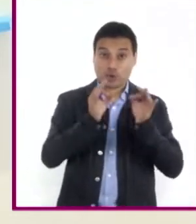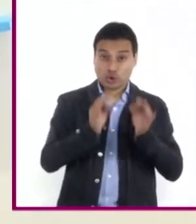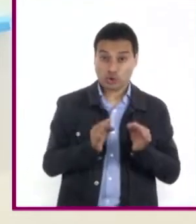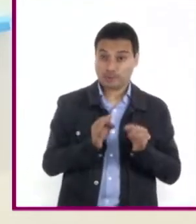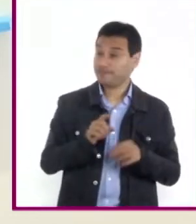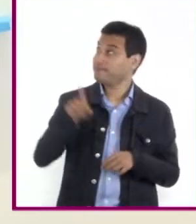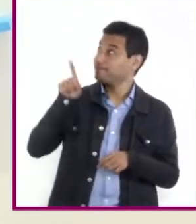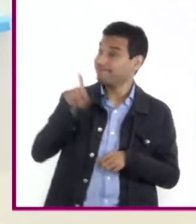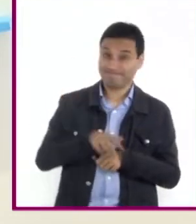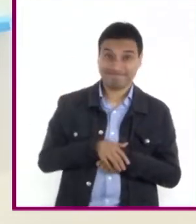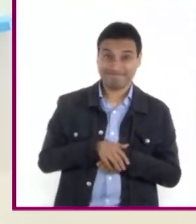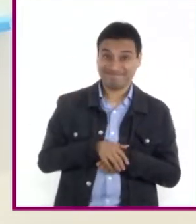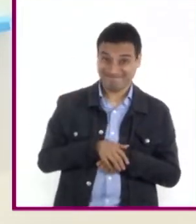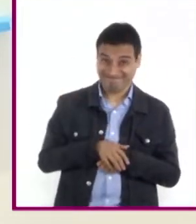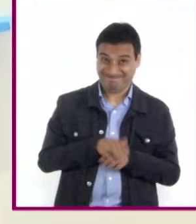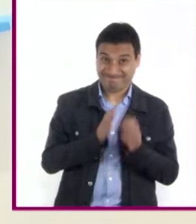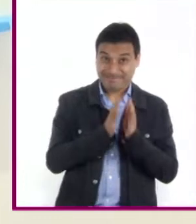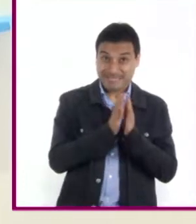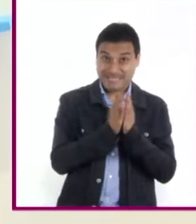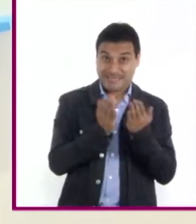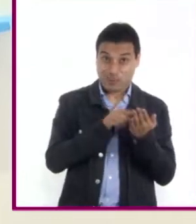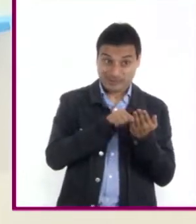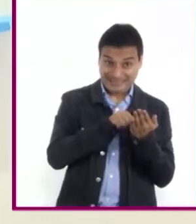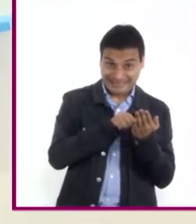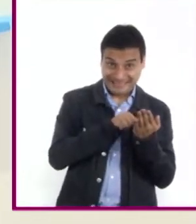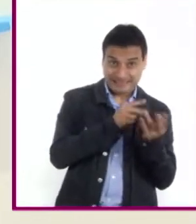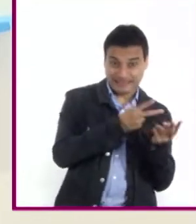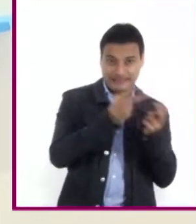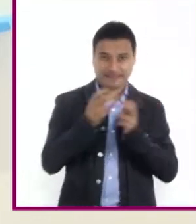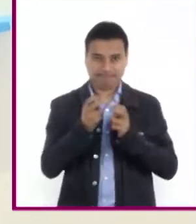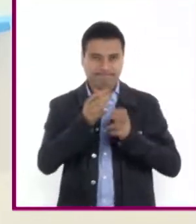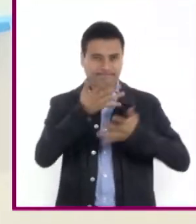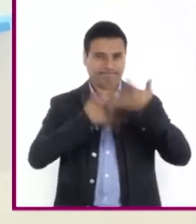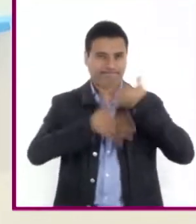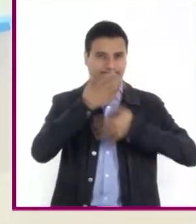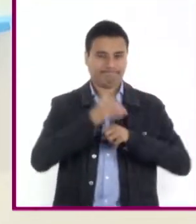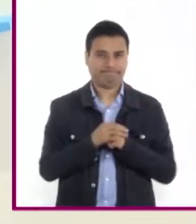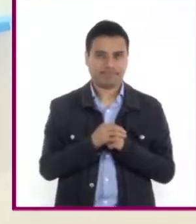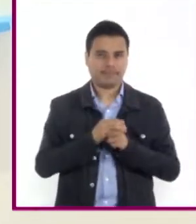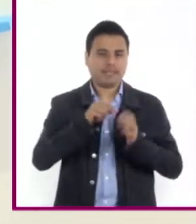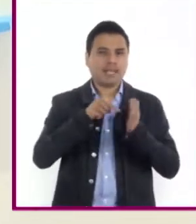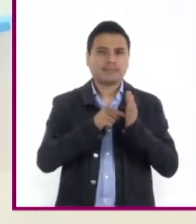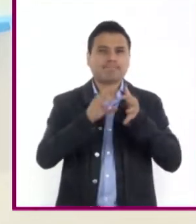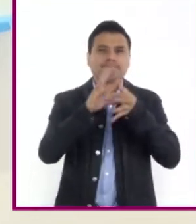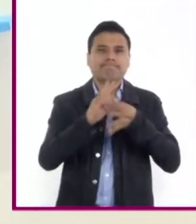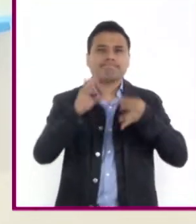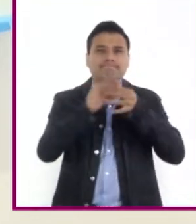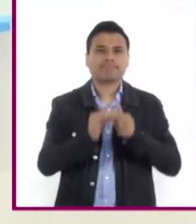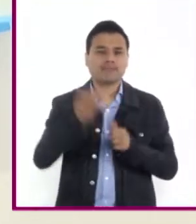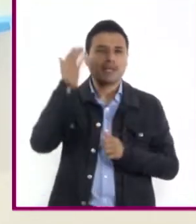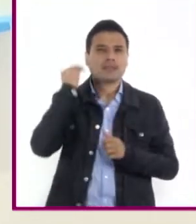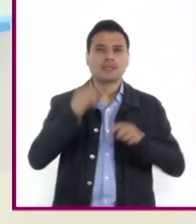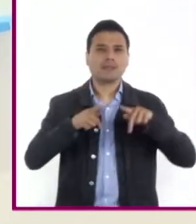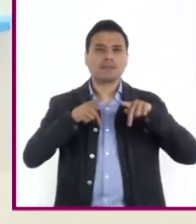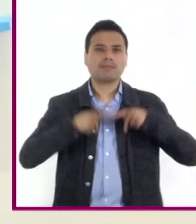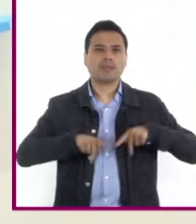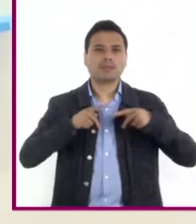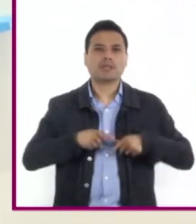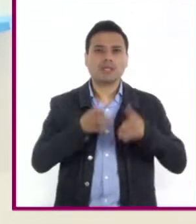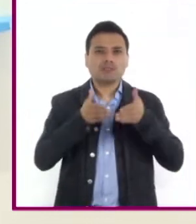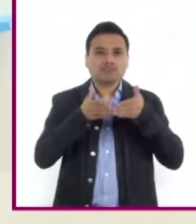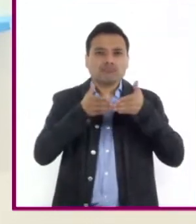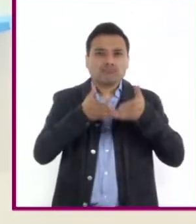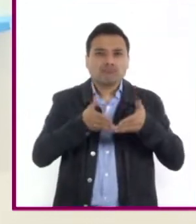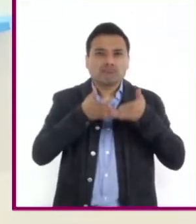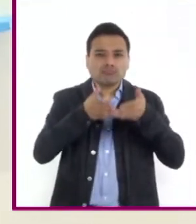libros del conquistador del autor Irving A. Leonard y nos relata cómo se alimentaban los tripulantes de un barco en el